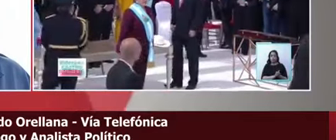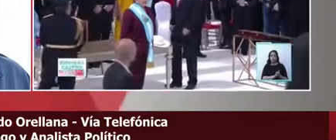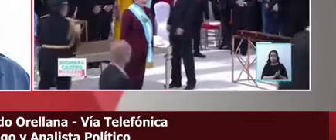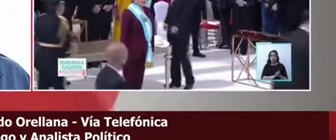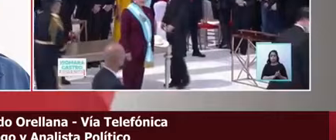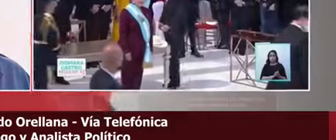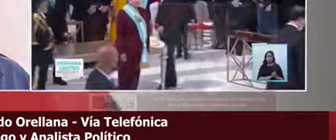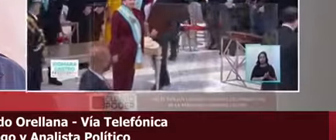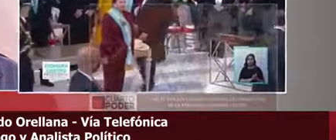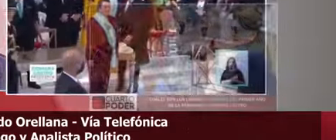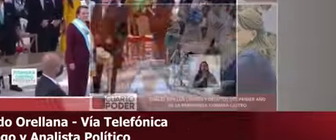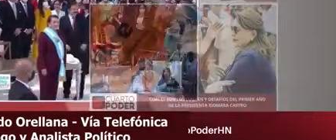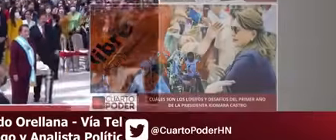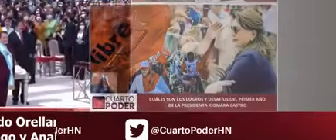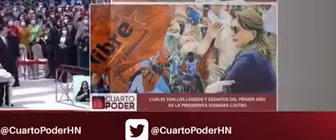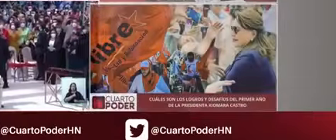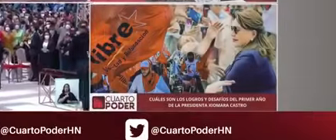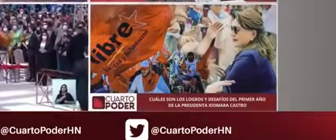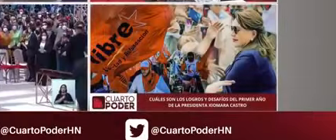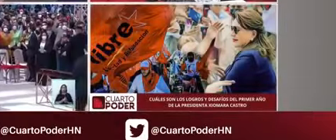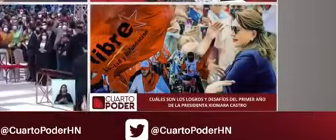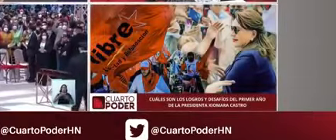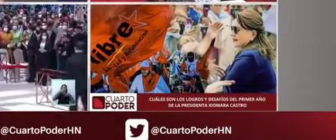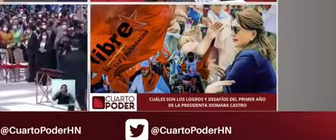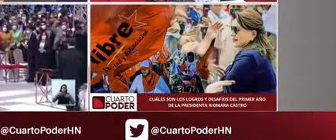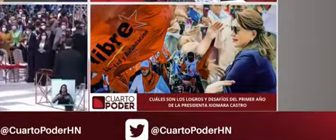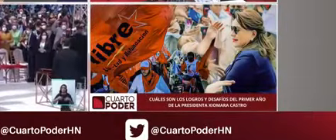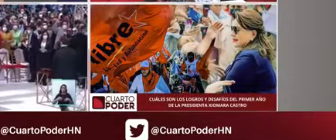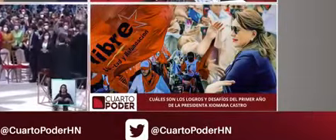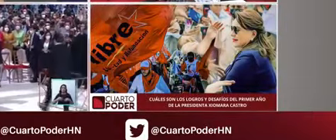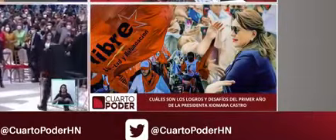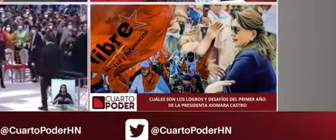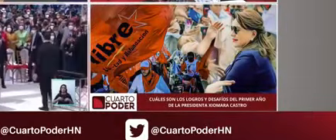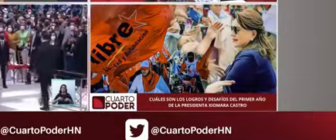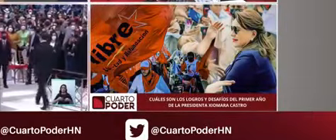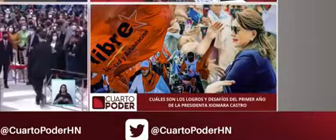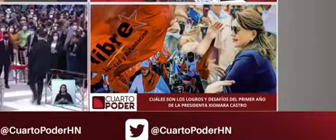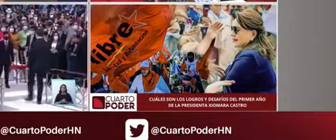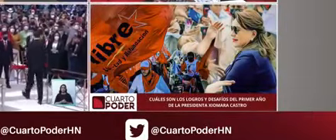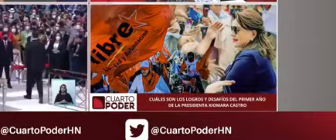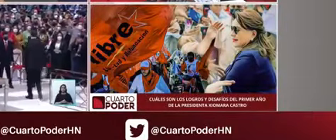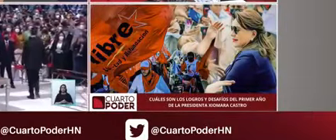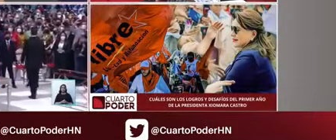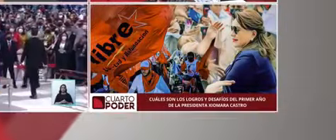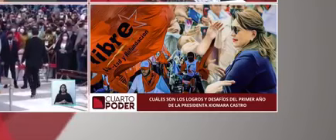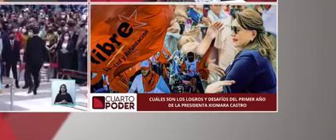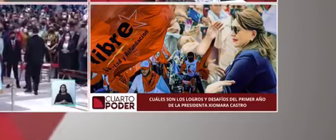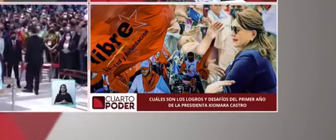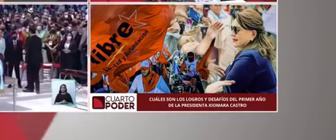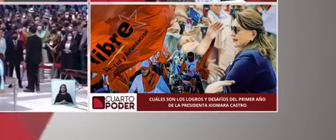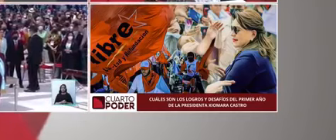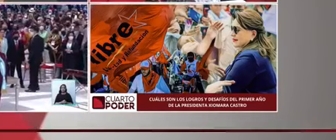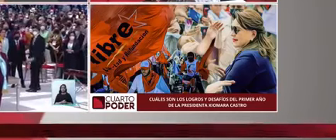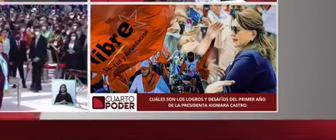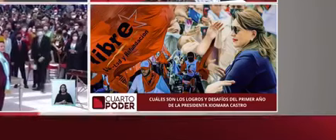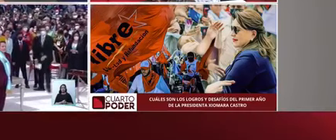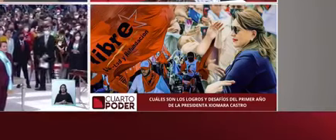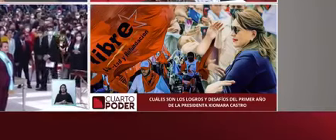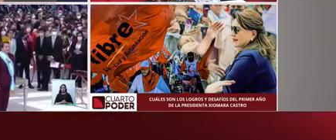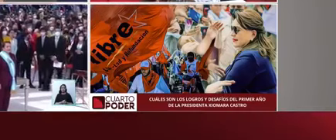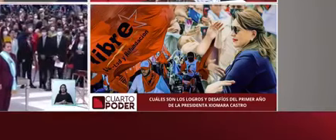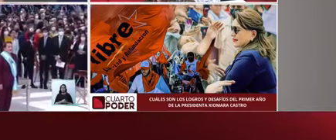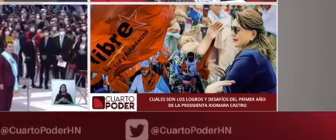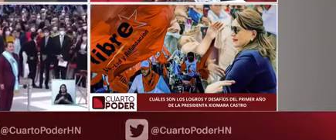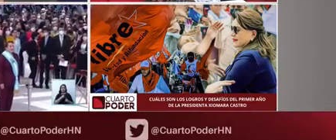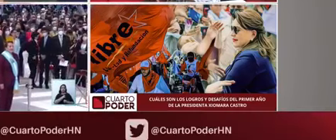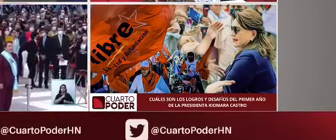Sí, se interrumpió la comunicación con el licenciado Armando Orellana, sociólogo, analista de la realidad sociopolítica,